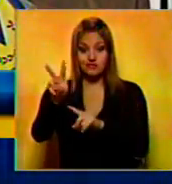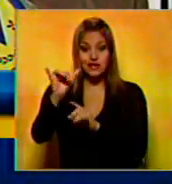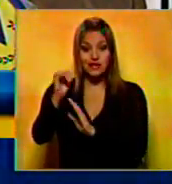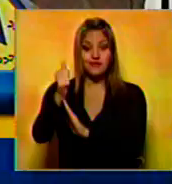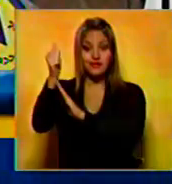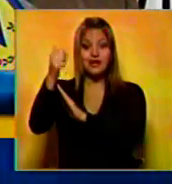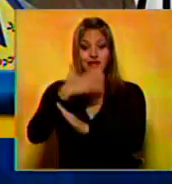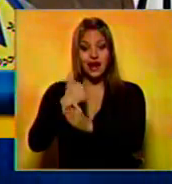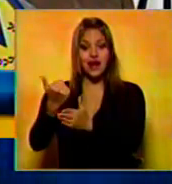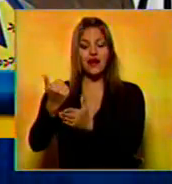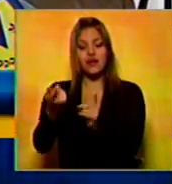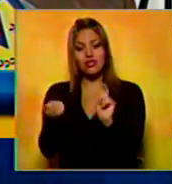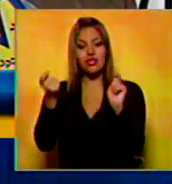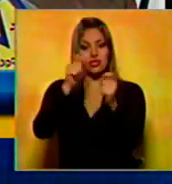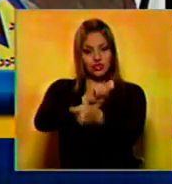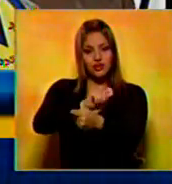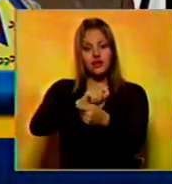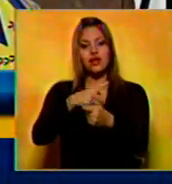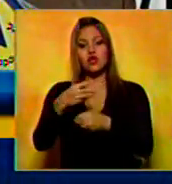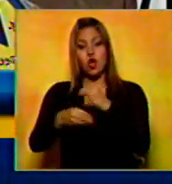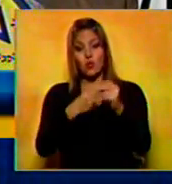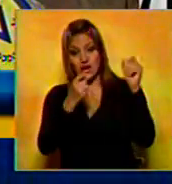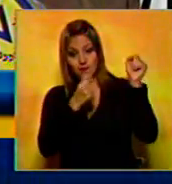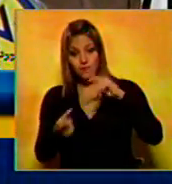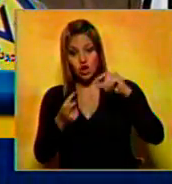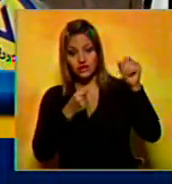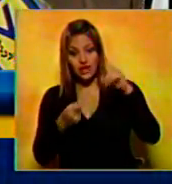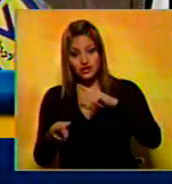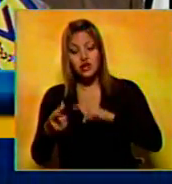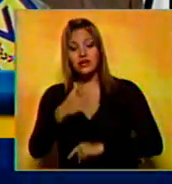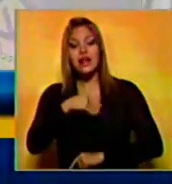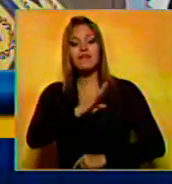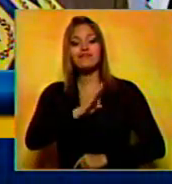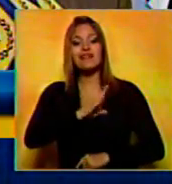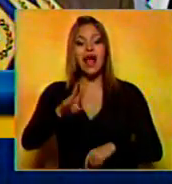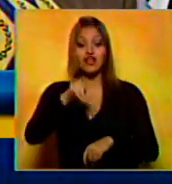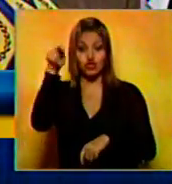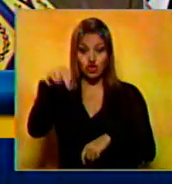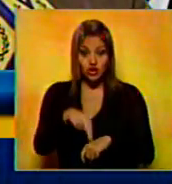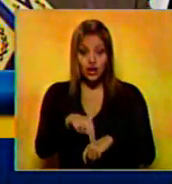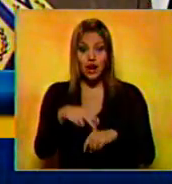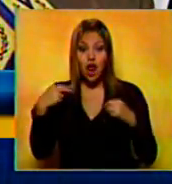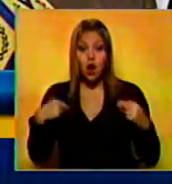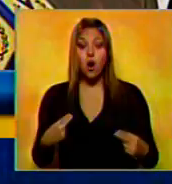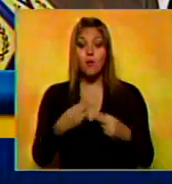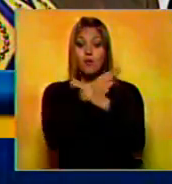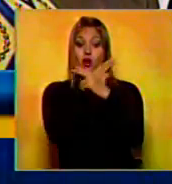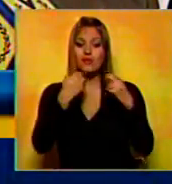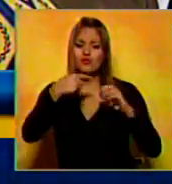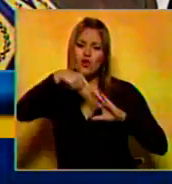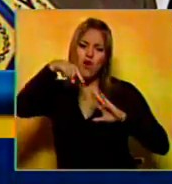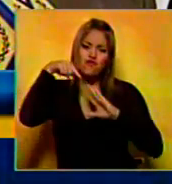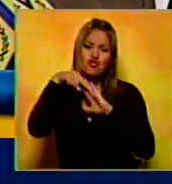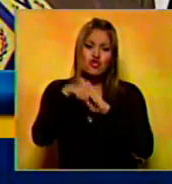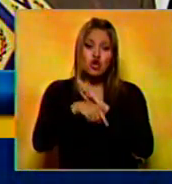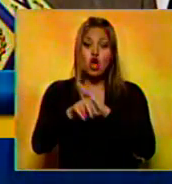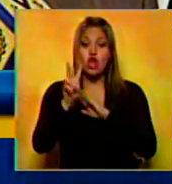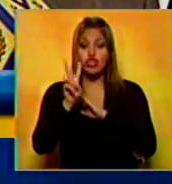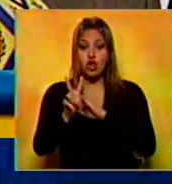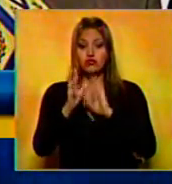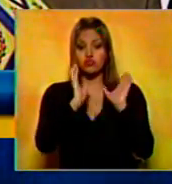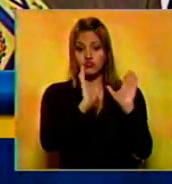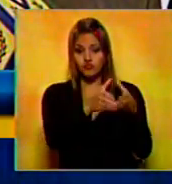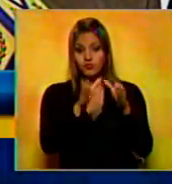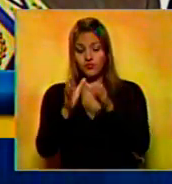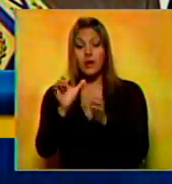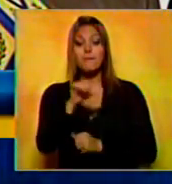de sustituir las importaciones con producción nacional. Y el compromiso profundo de los dos sectores, del